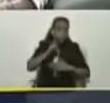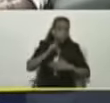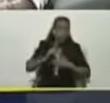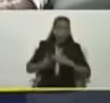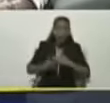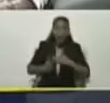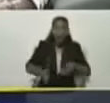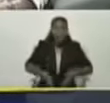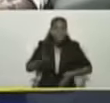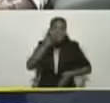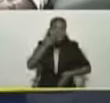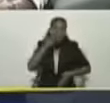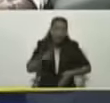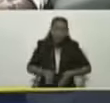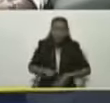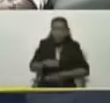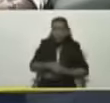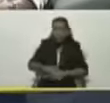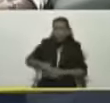de la madre.